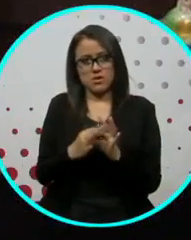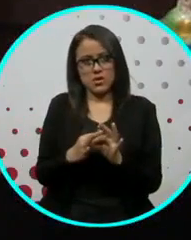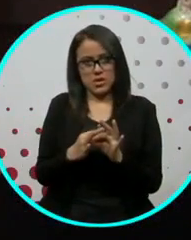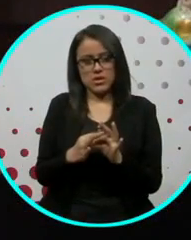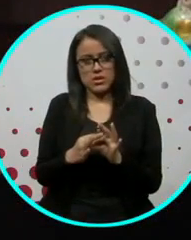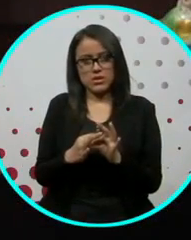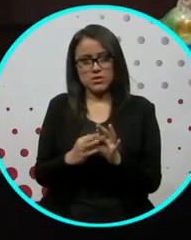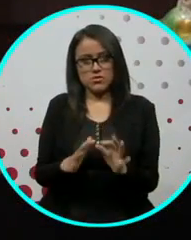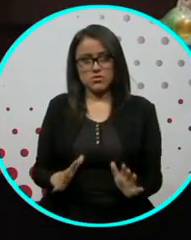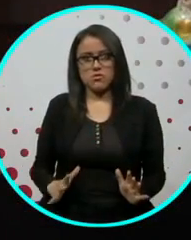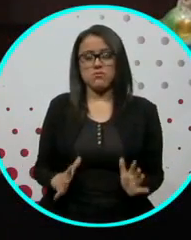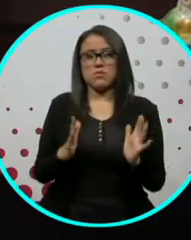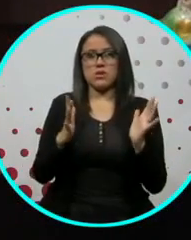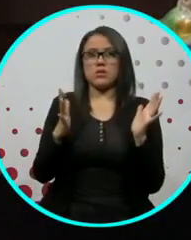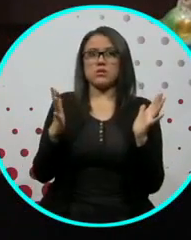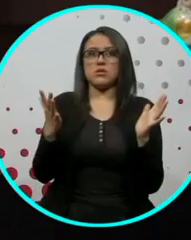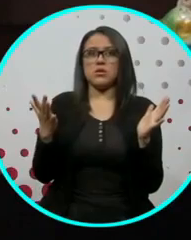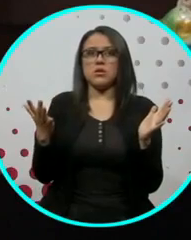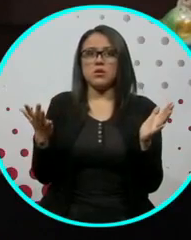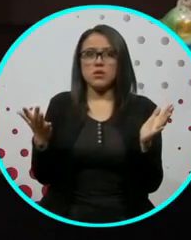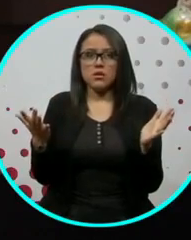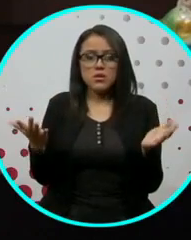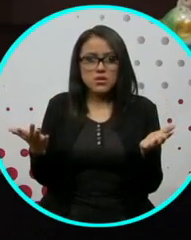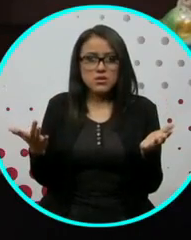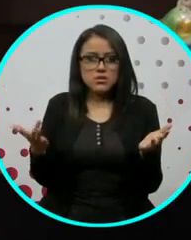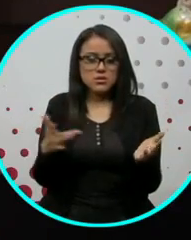esa sorpresa, yo sentí que se me abría la tierra.